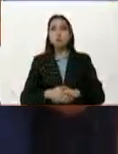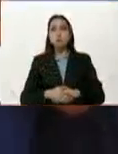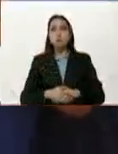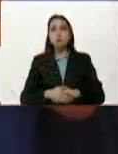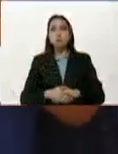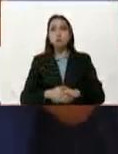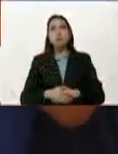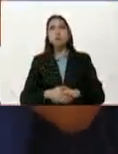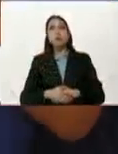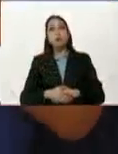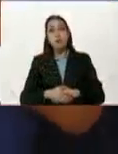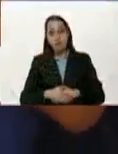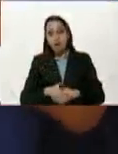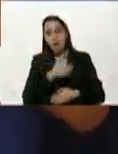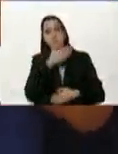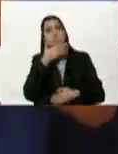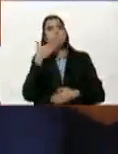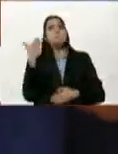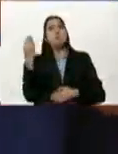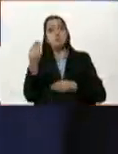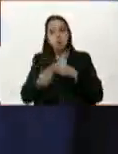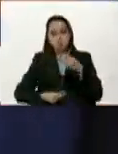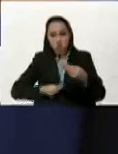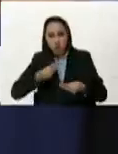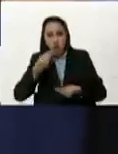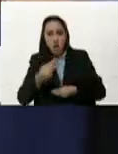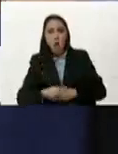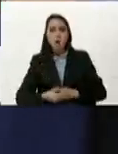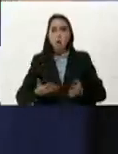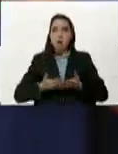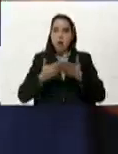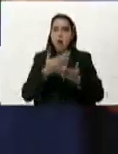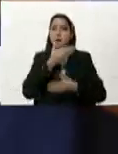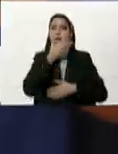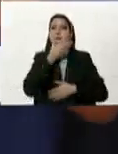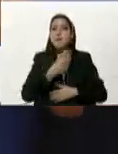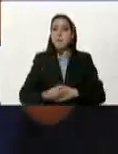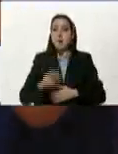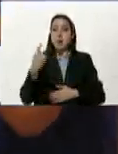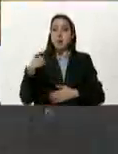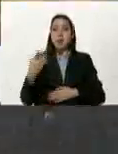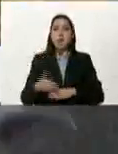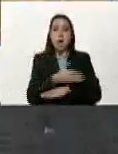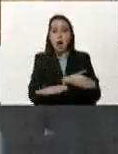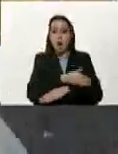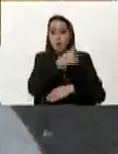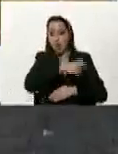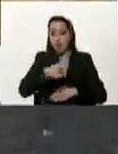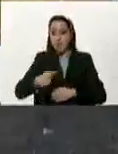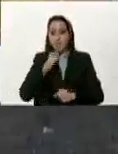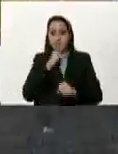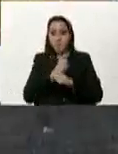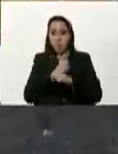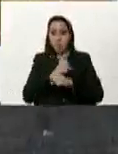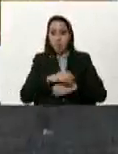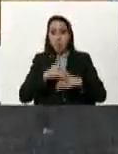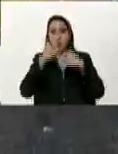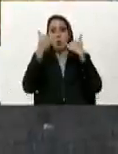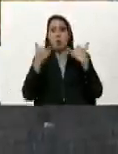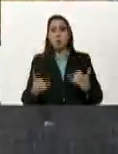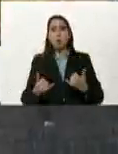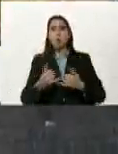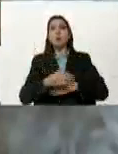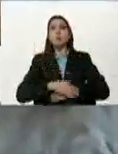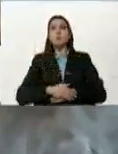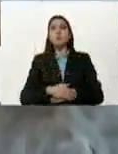corregir viene esto a llevar una facilidad que nos tenían los productores de esta zona aquí se va a correr la buena mano gobernador